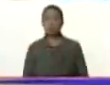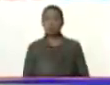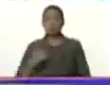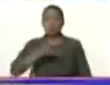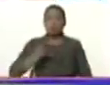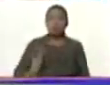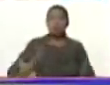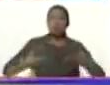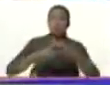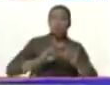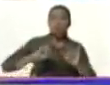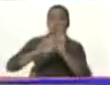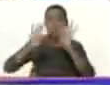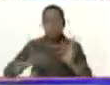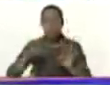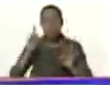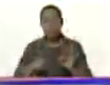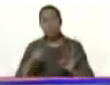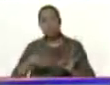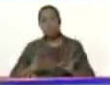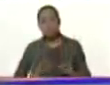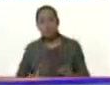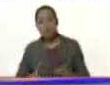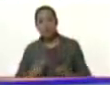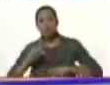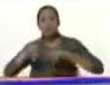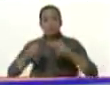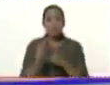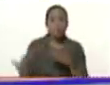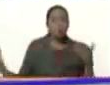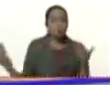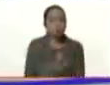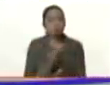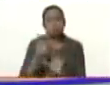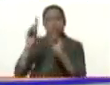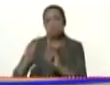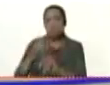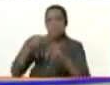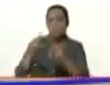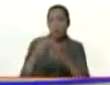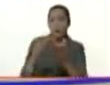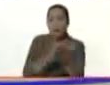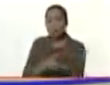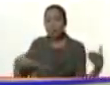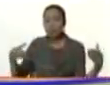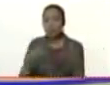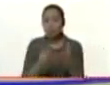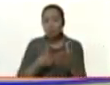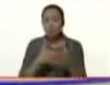quisiera reunirme con ellos. Y después me derrocan. Pero primero nos reunimos.